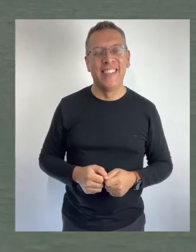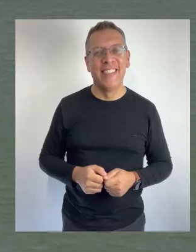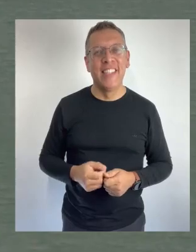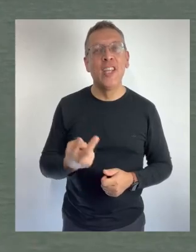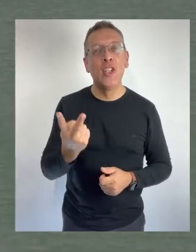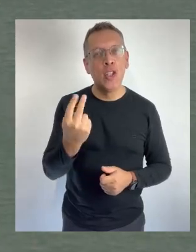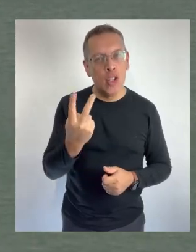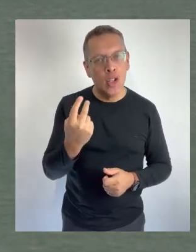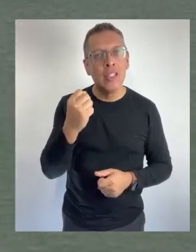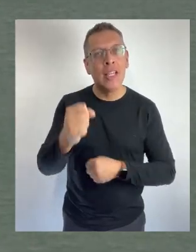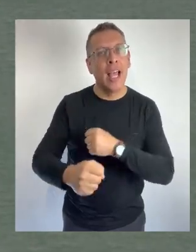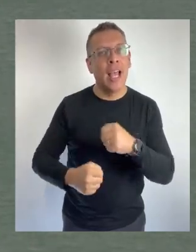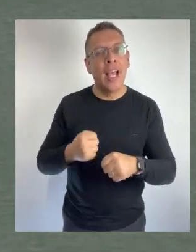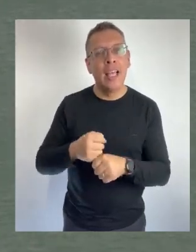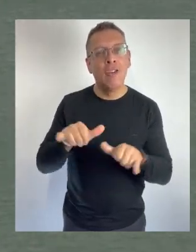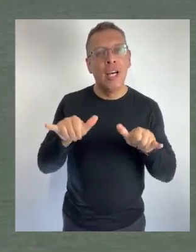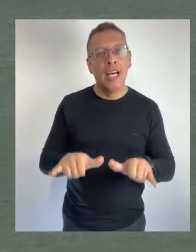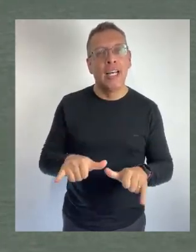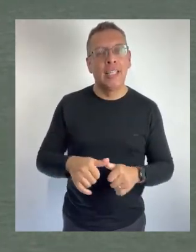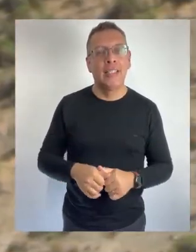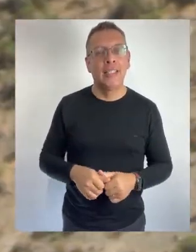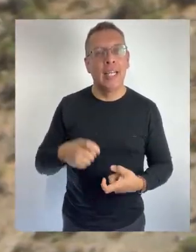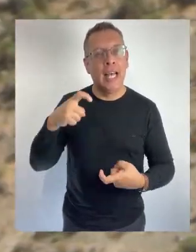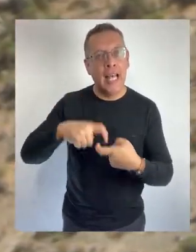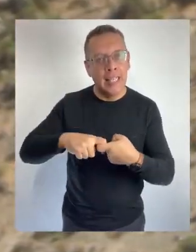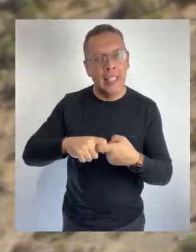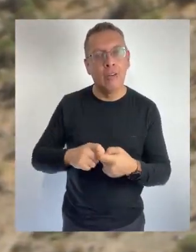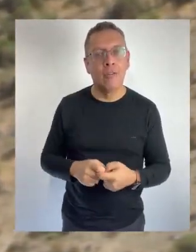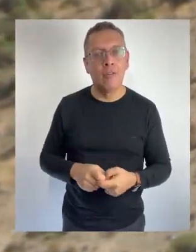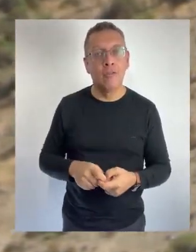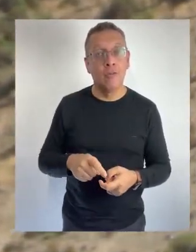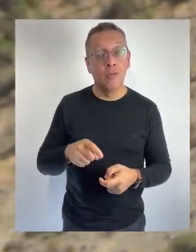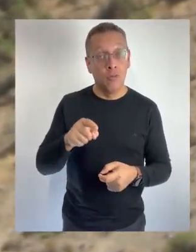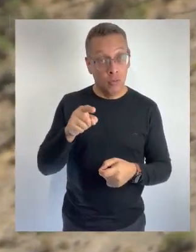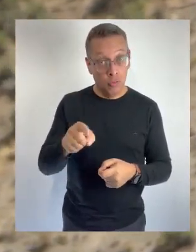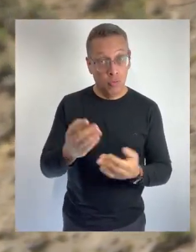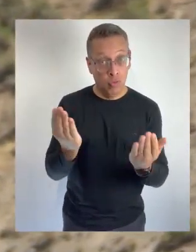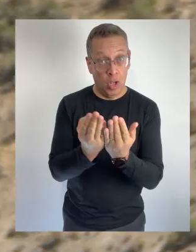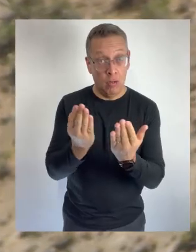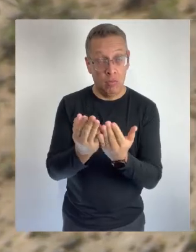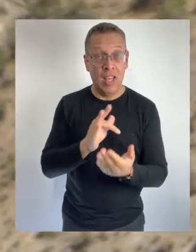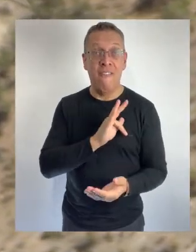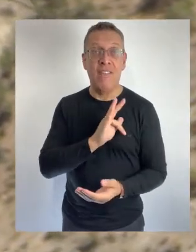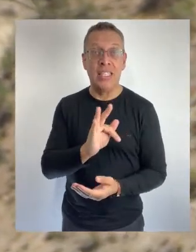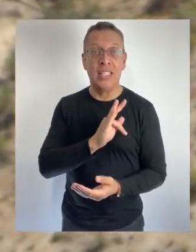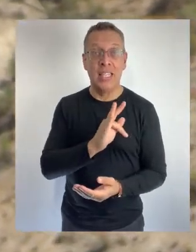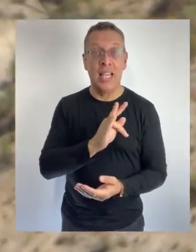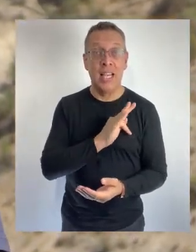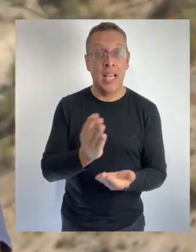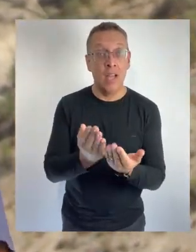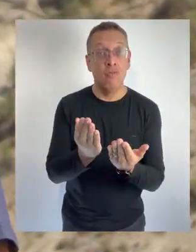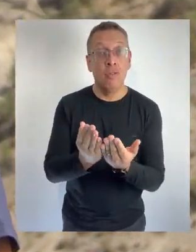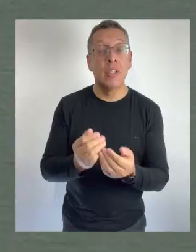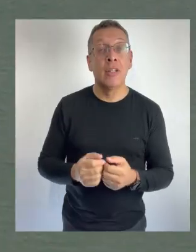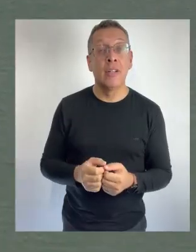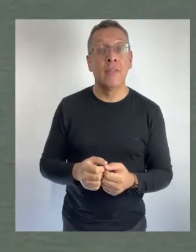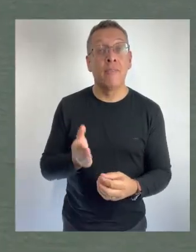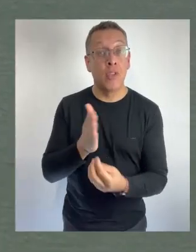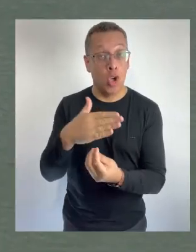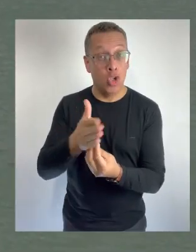cuánto? 12 años. 12 años, casado. ¿Ya? ¿Eres chef? ¿Estudiaste en Francia, cocina internacional? Estudié en Francia. ¿Cuál es tu fuerte, la